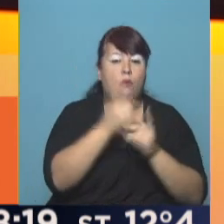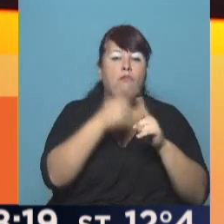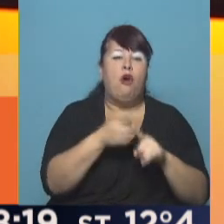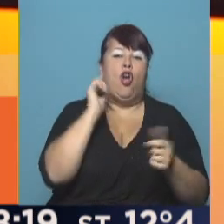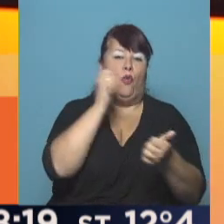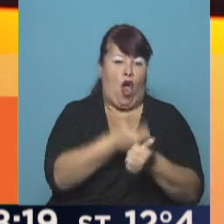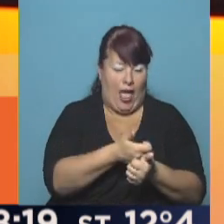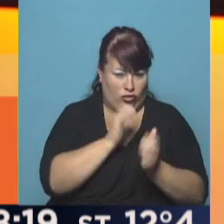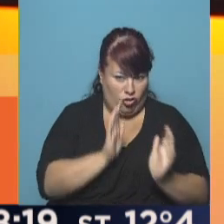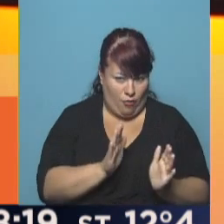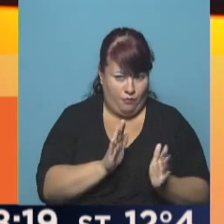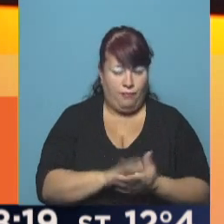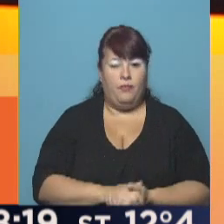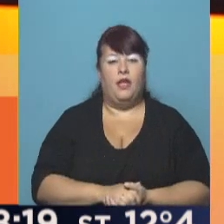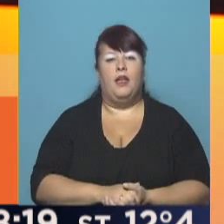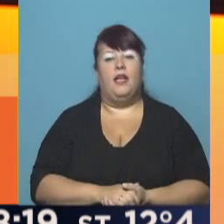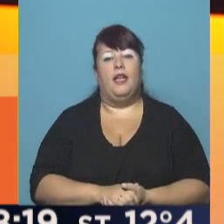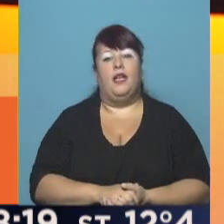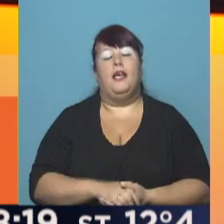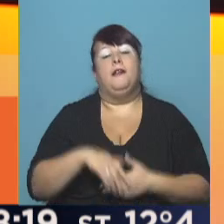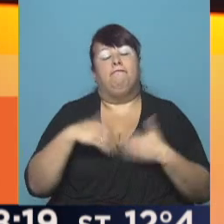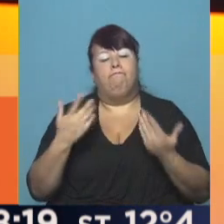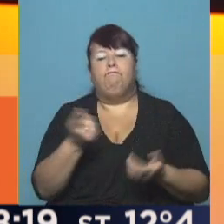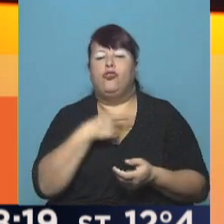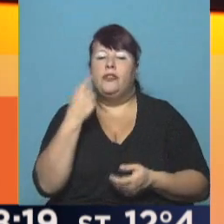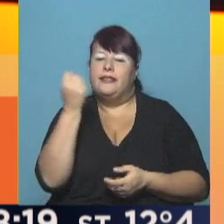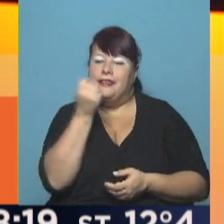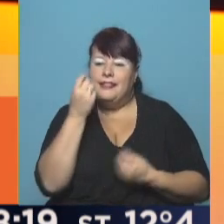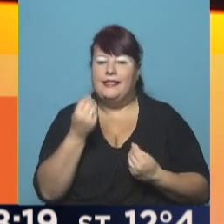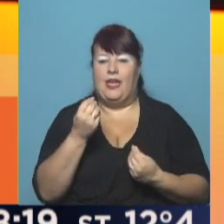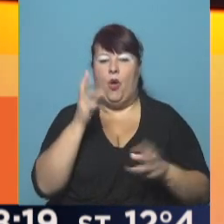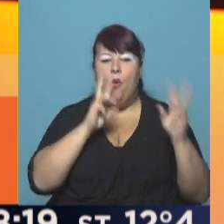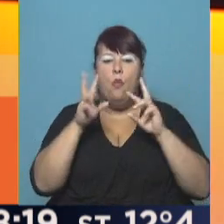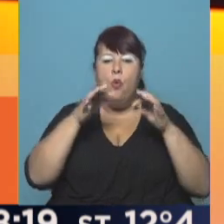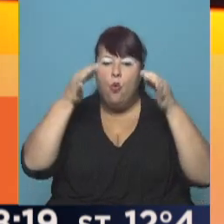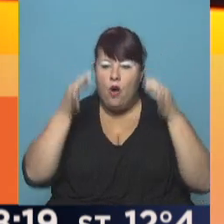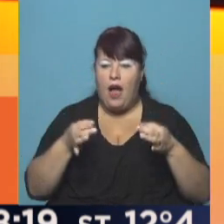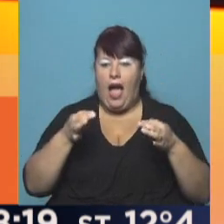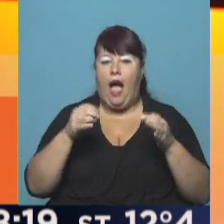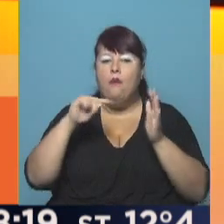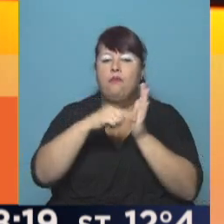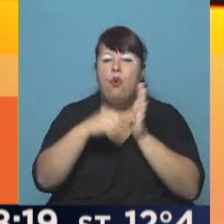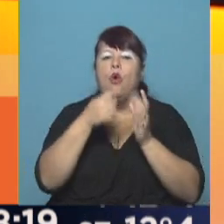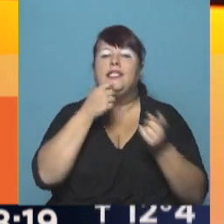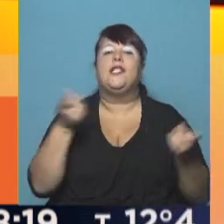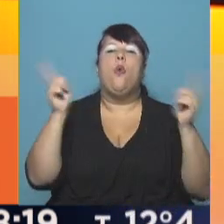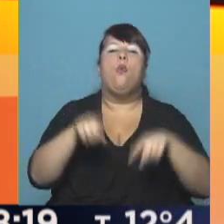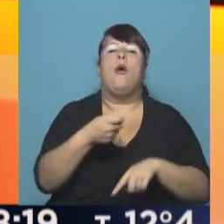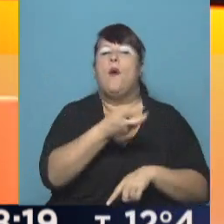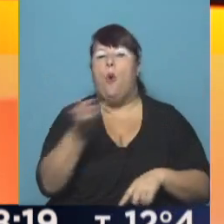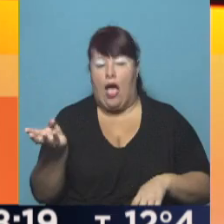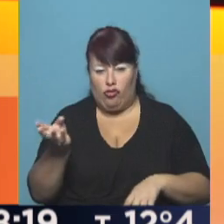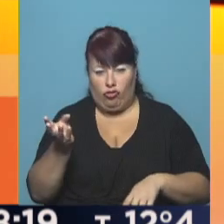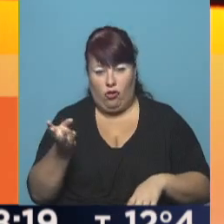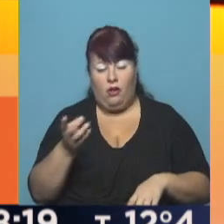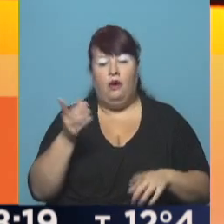la integridad sexual. Entonces, lo que nosotros buscábamos era establecer justamente un índice de reincidencia. Lo